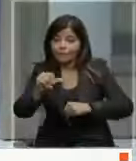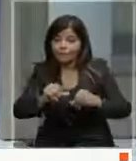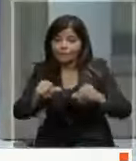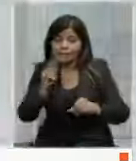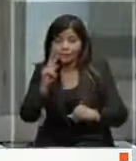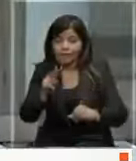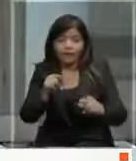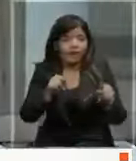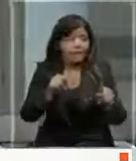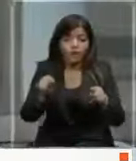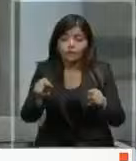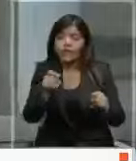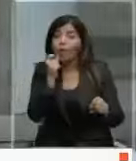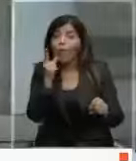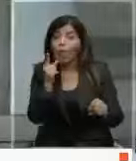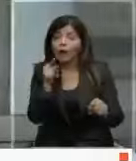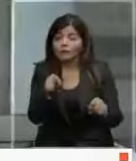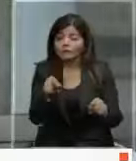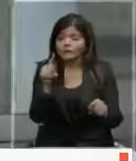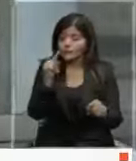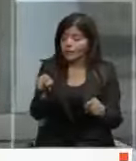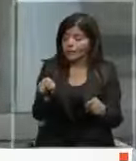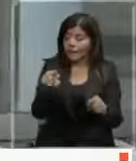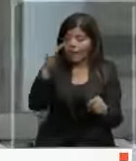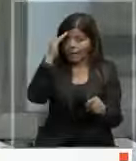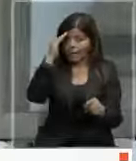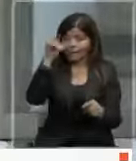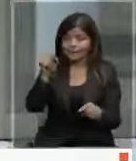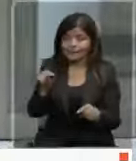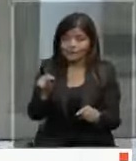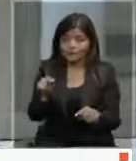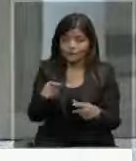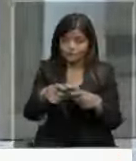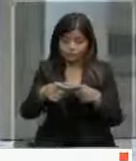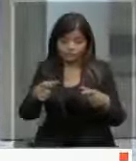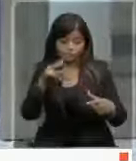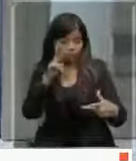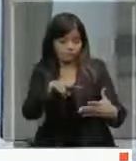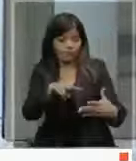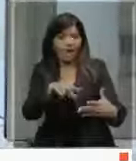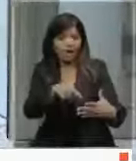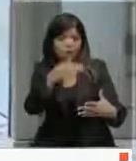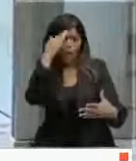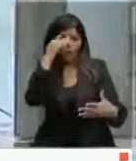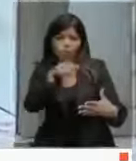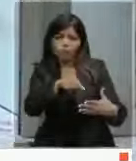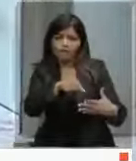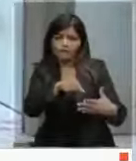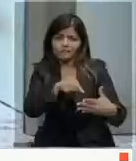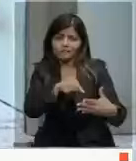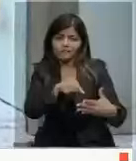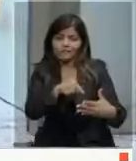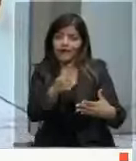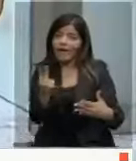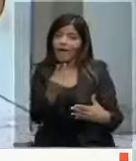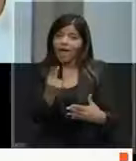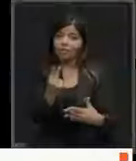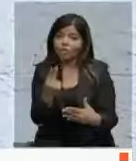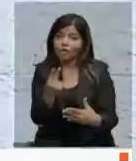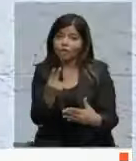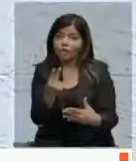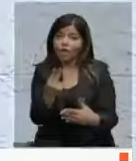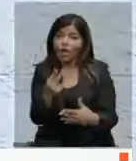o esta realmente se ve más confiable eh Por el pac allí en realidad y bueno la Las dos son de